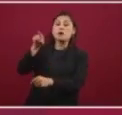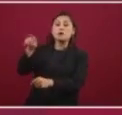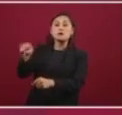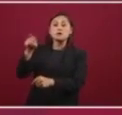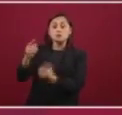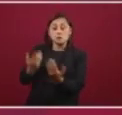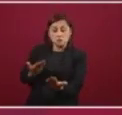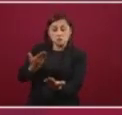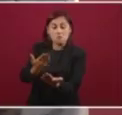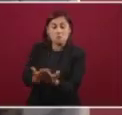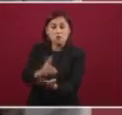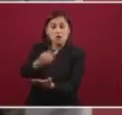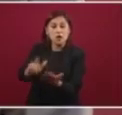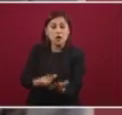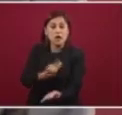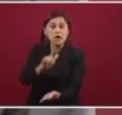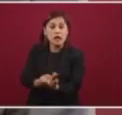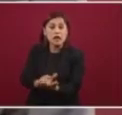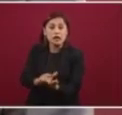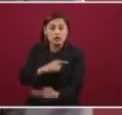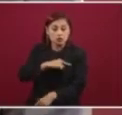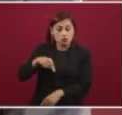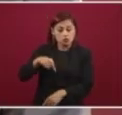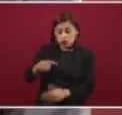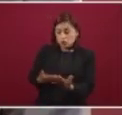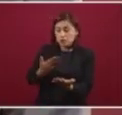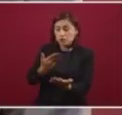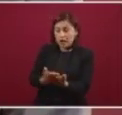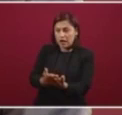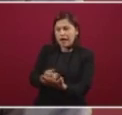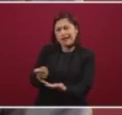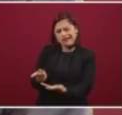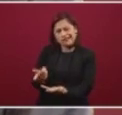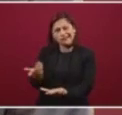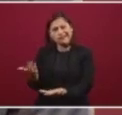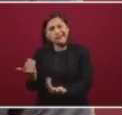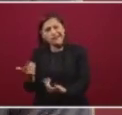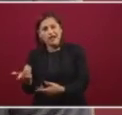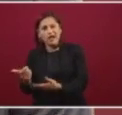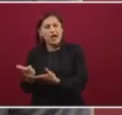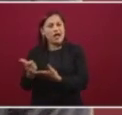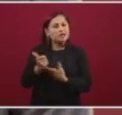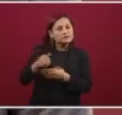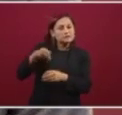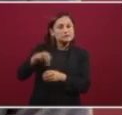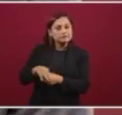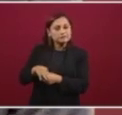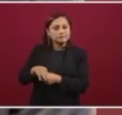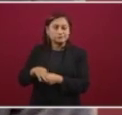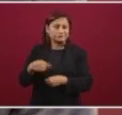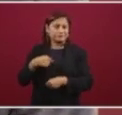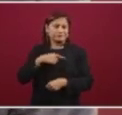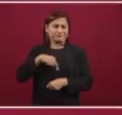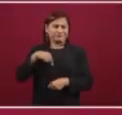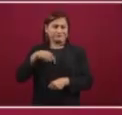ley que estemos nosotros promoviendo. No somos iguales.